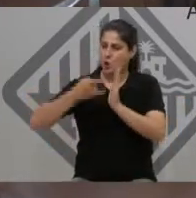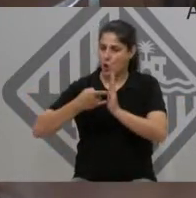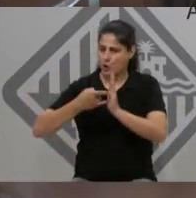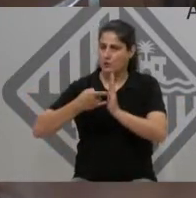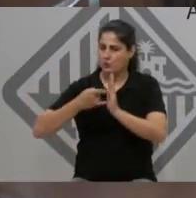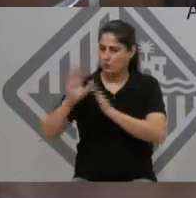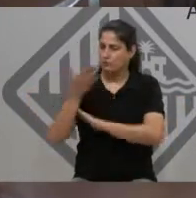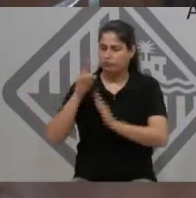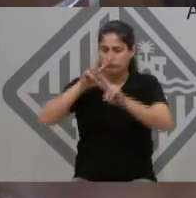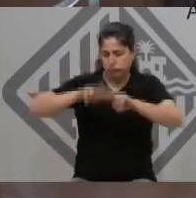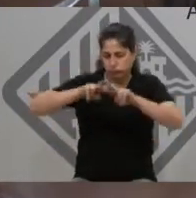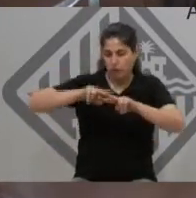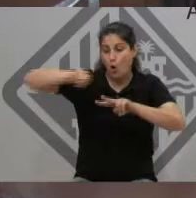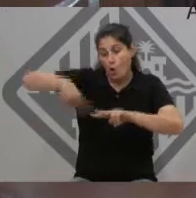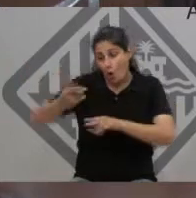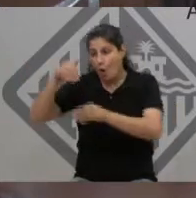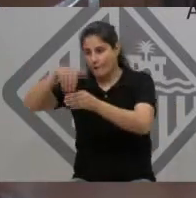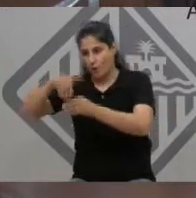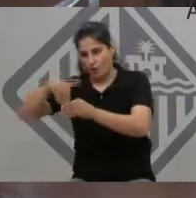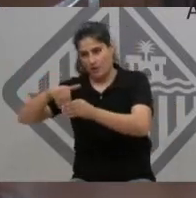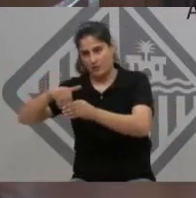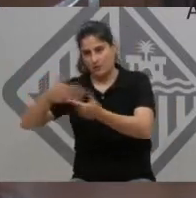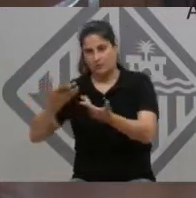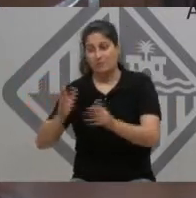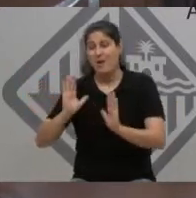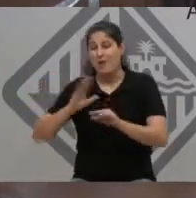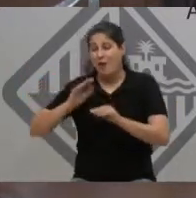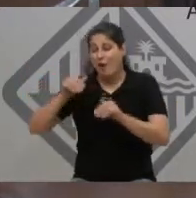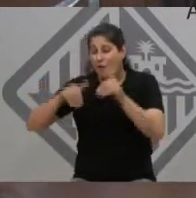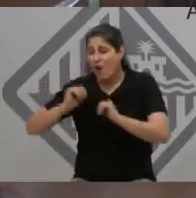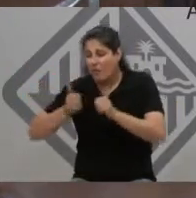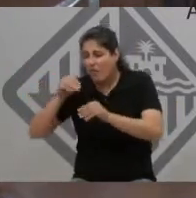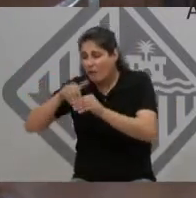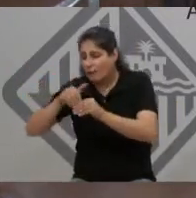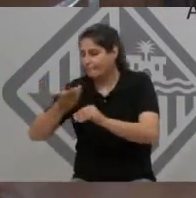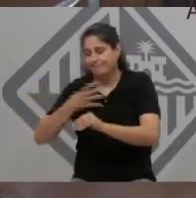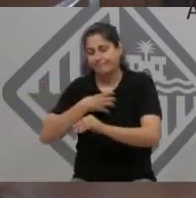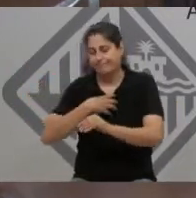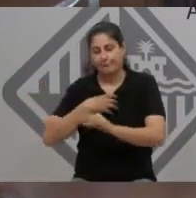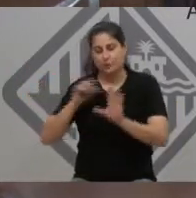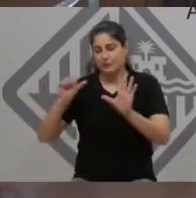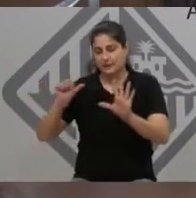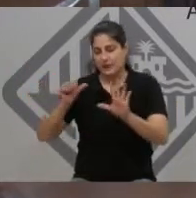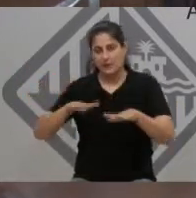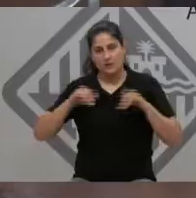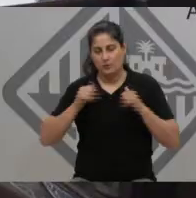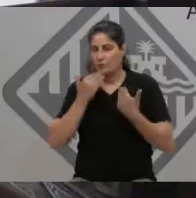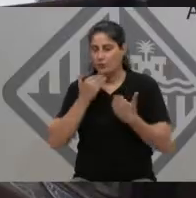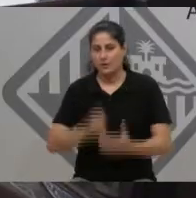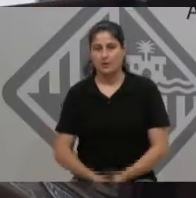estudiar y luego votar. Por eso nos vamos a abstener en el punto 6. Muchas